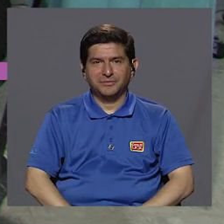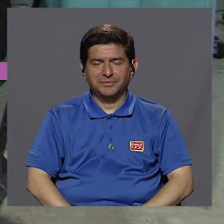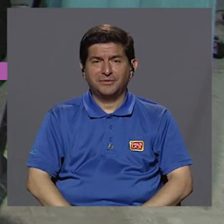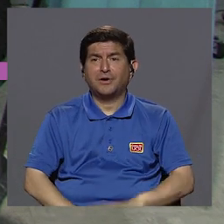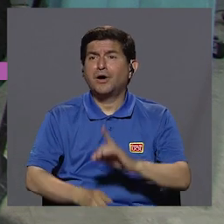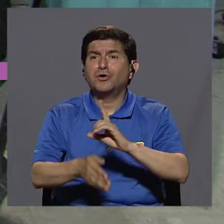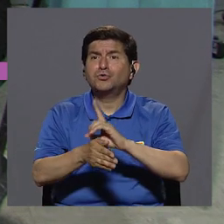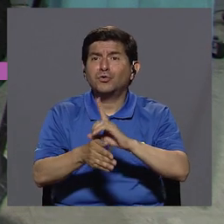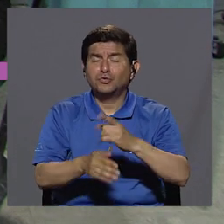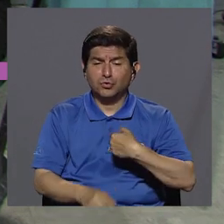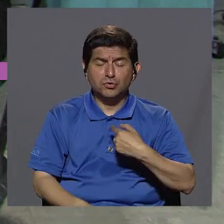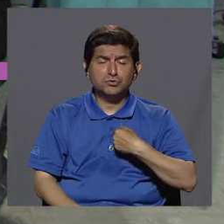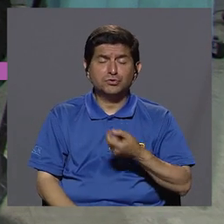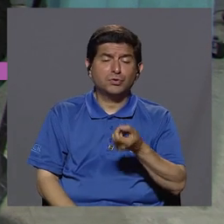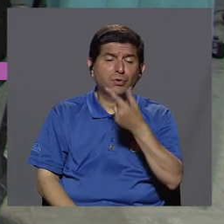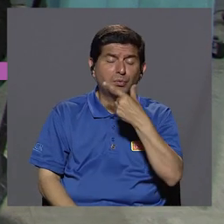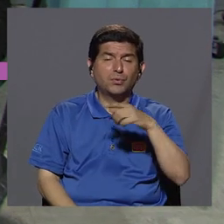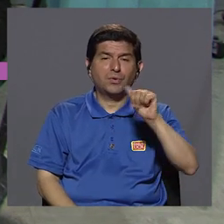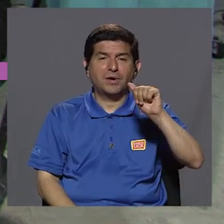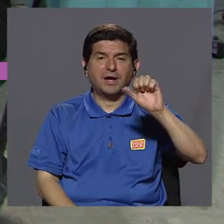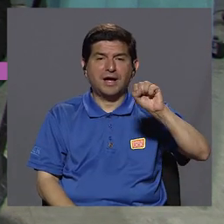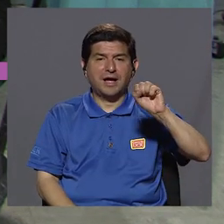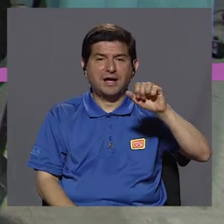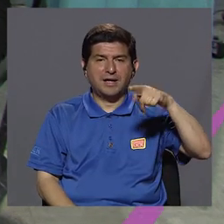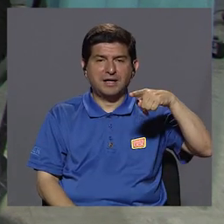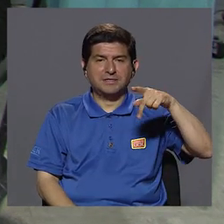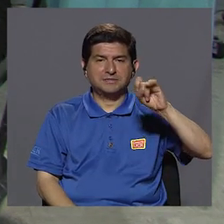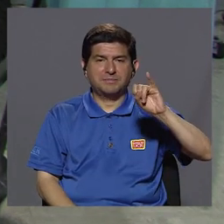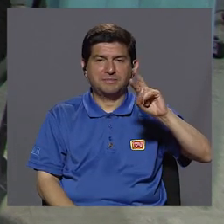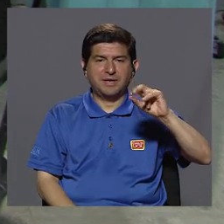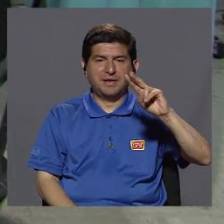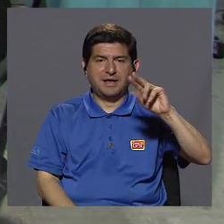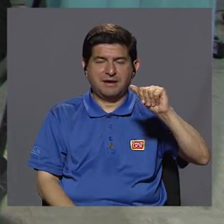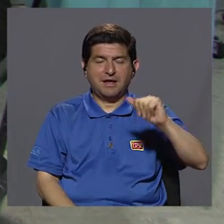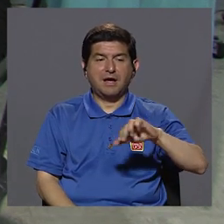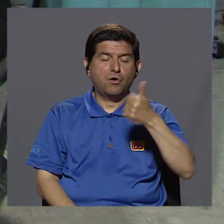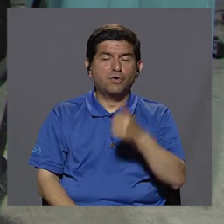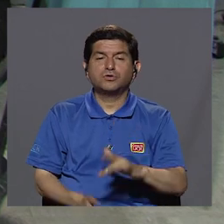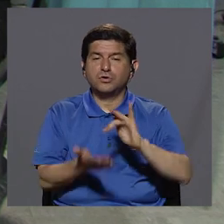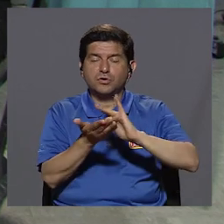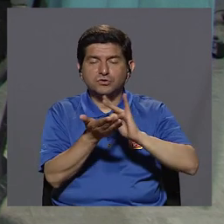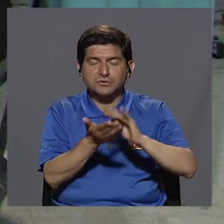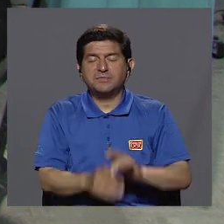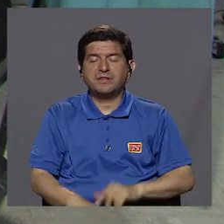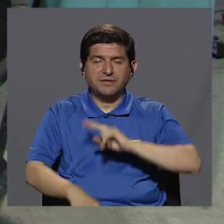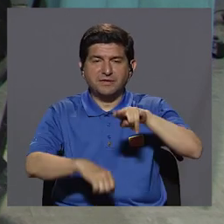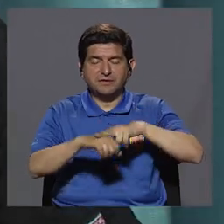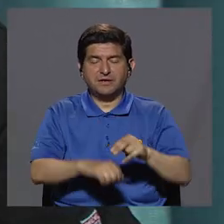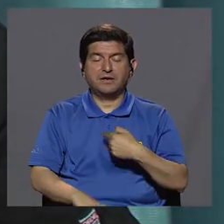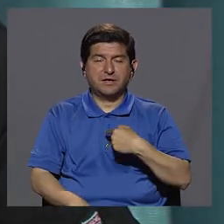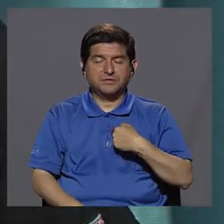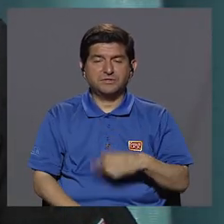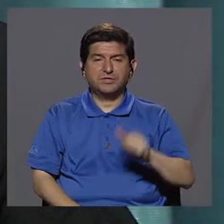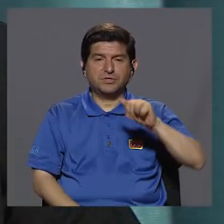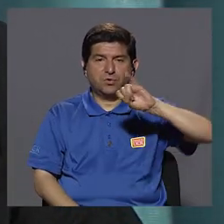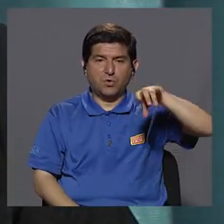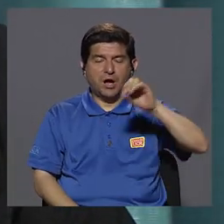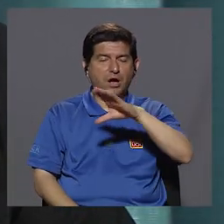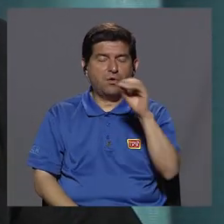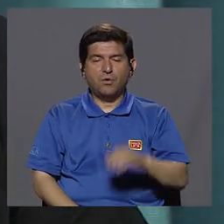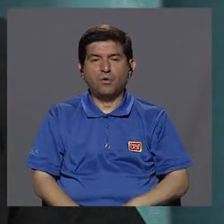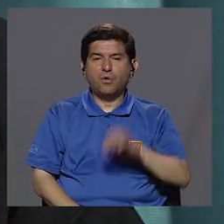dr si tomo aspirina y otros que se van a la medicina natural si tomo ajo sí como chocolate amargo